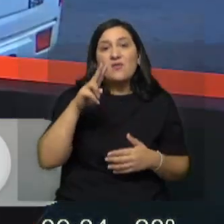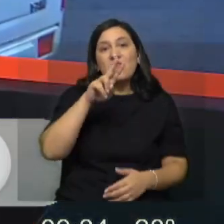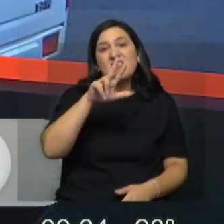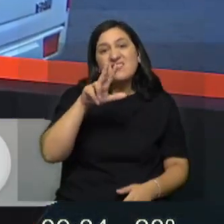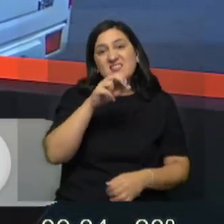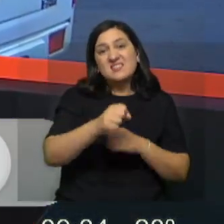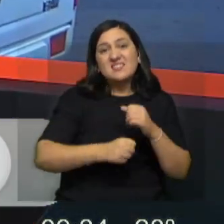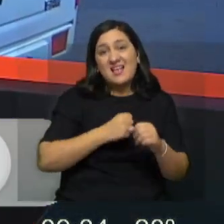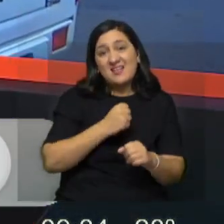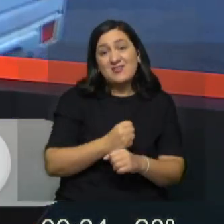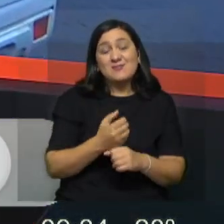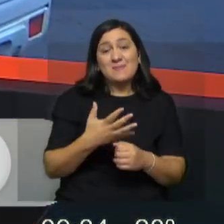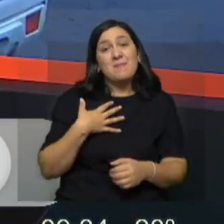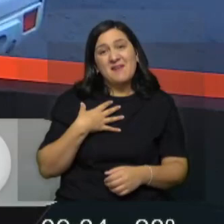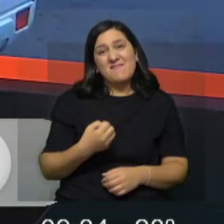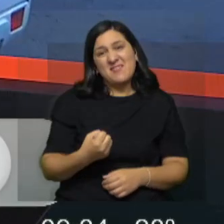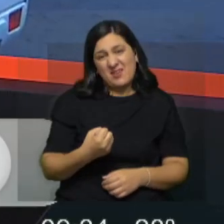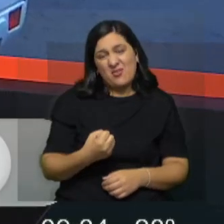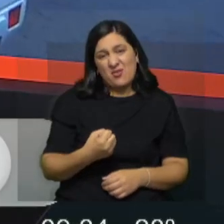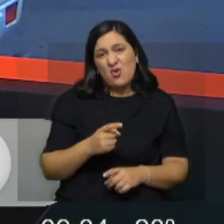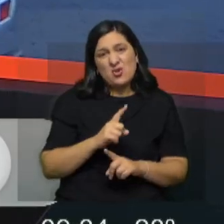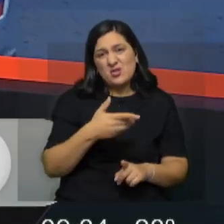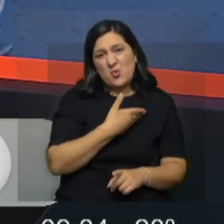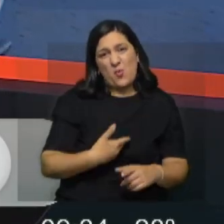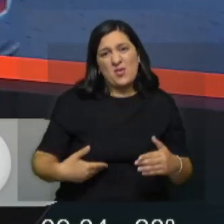que tengo, prefiero